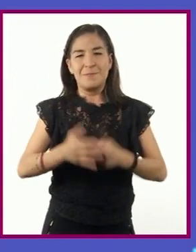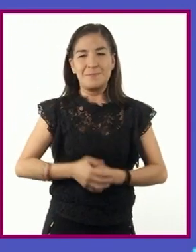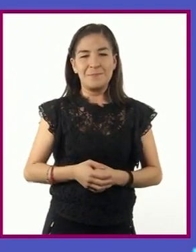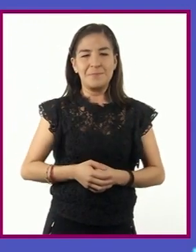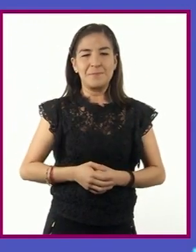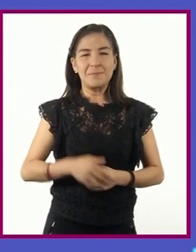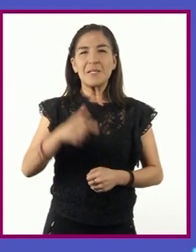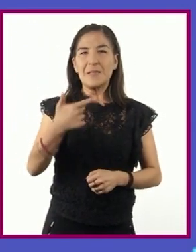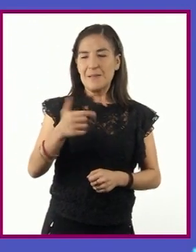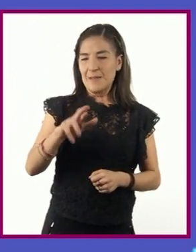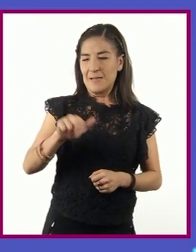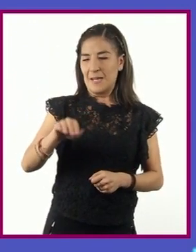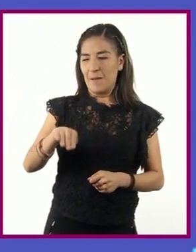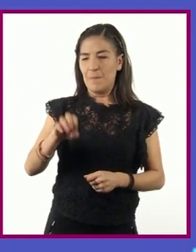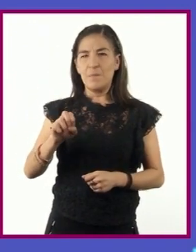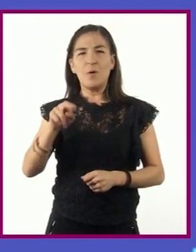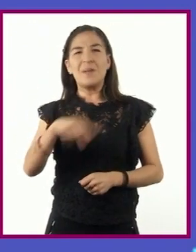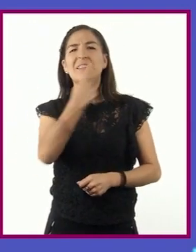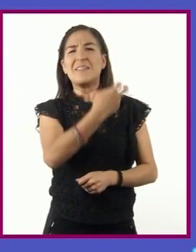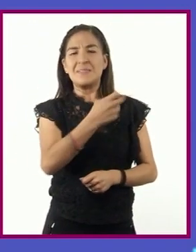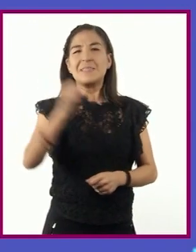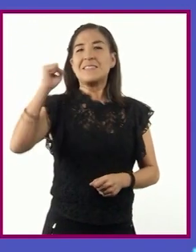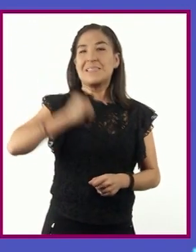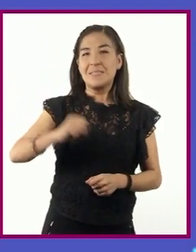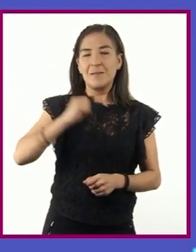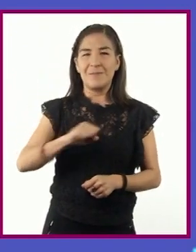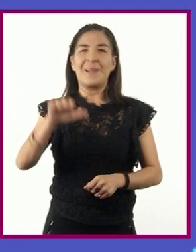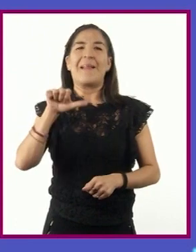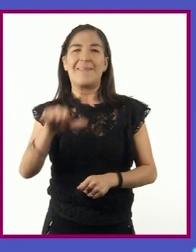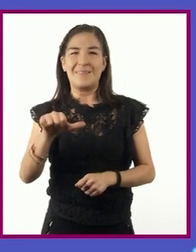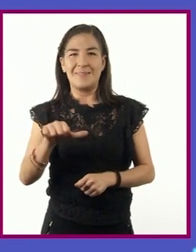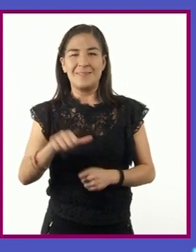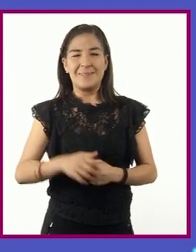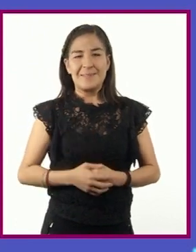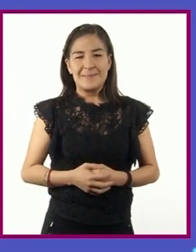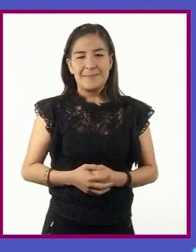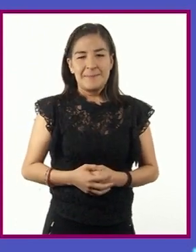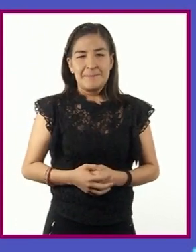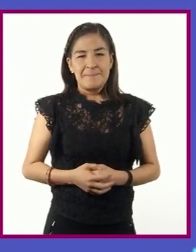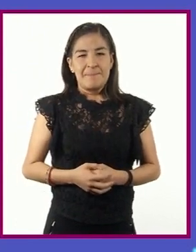La Garamond nos llega desde el siglo XVI.